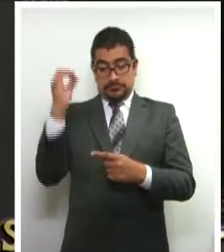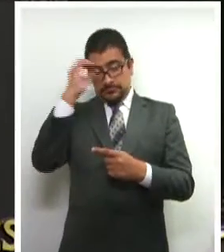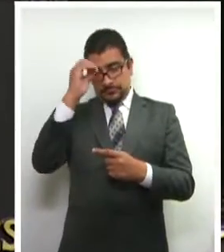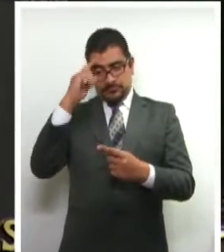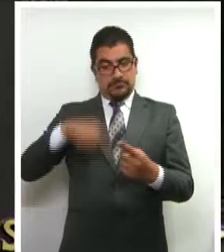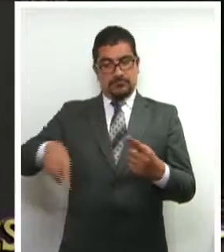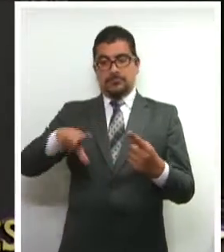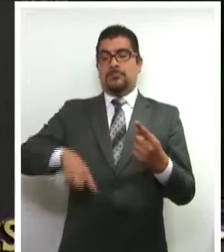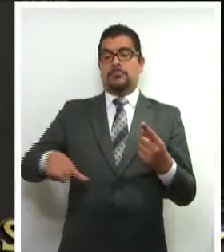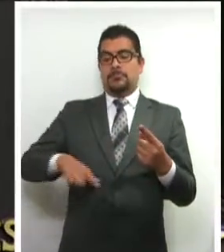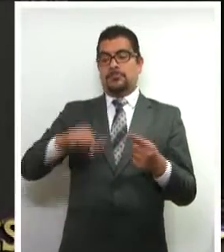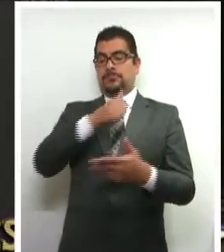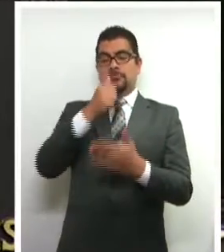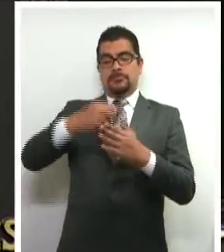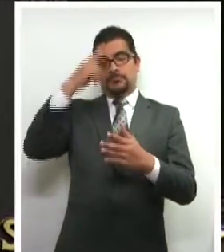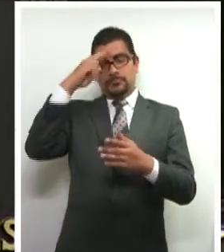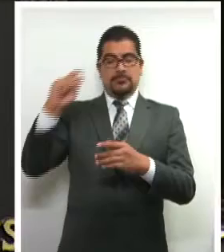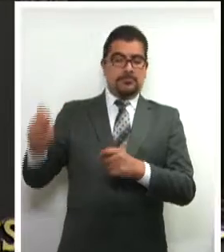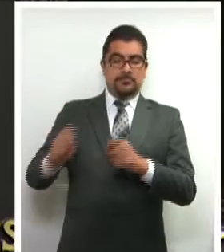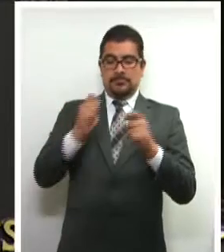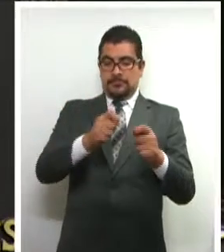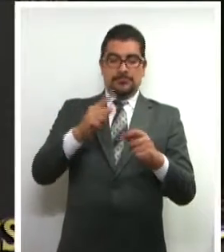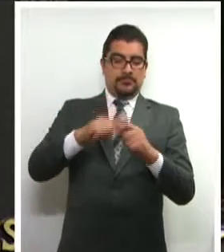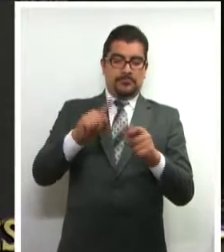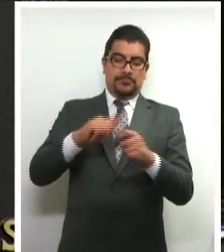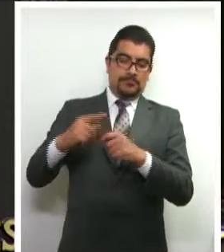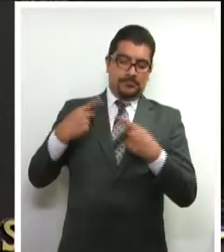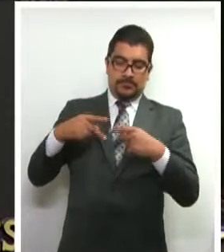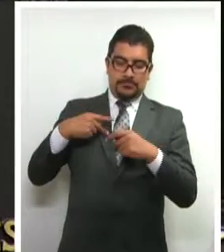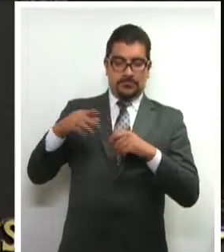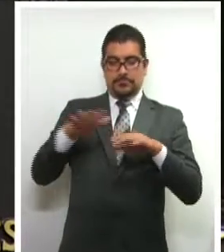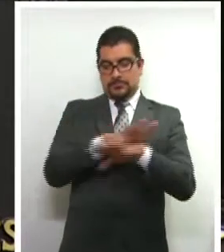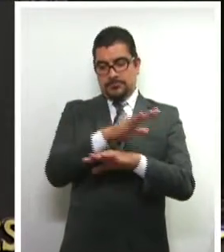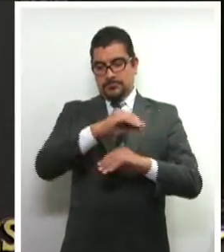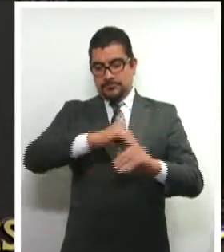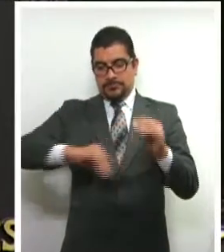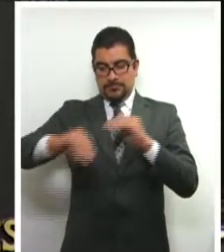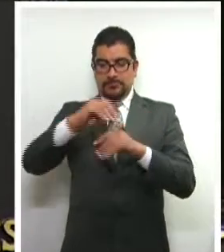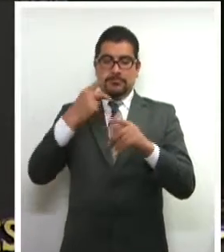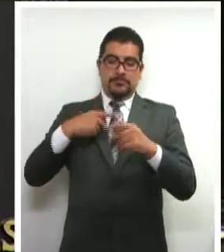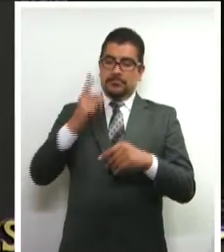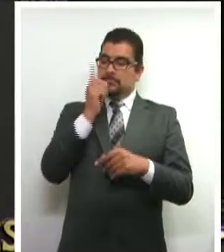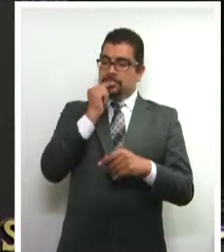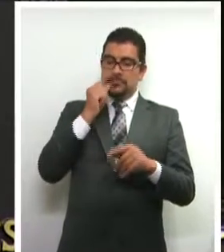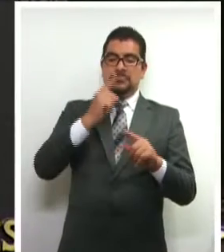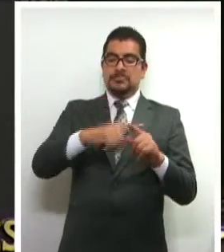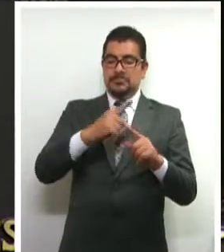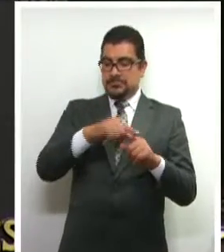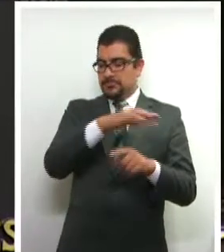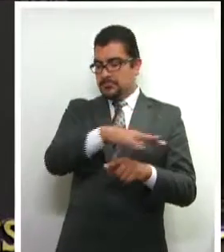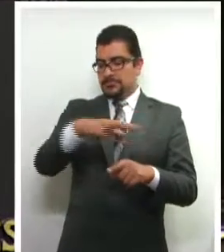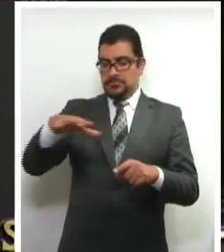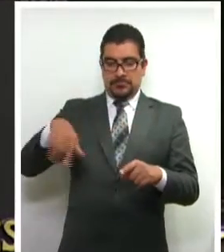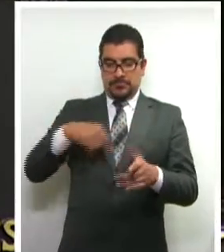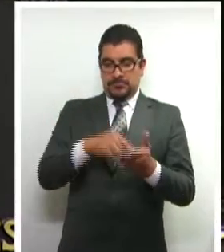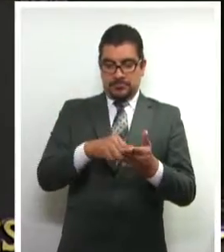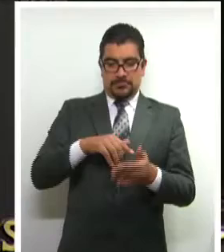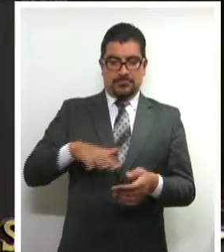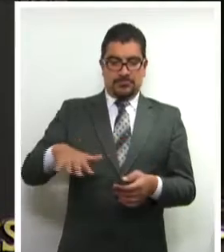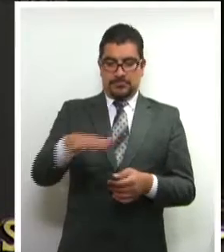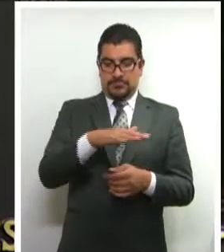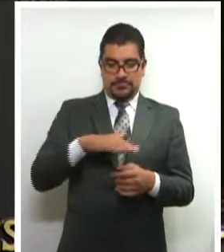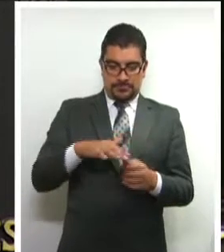la ciudad respecto de la designación, desempeño y o remoción de los mandos policíacos en su ámbito